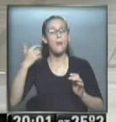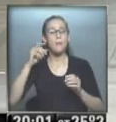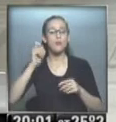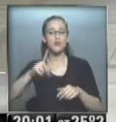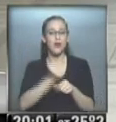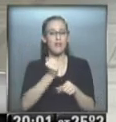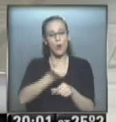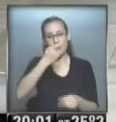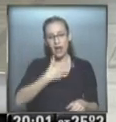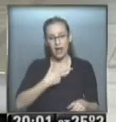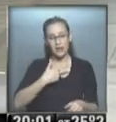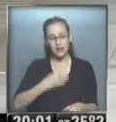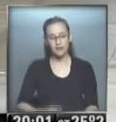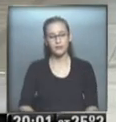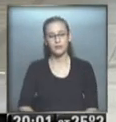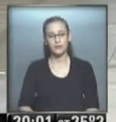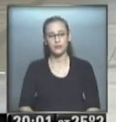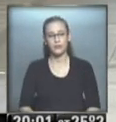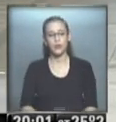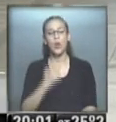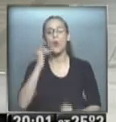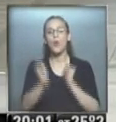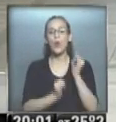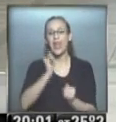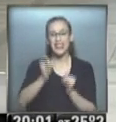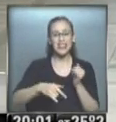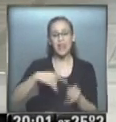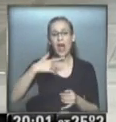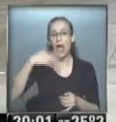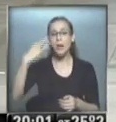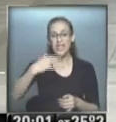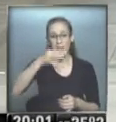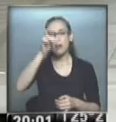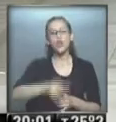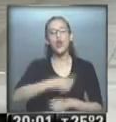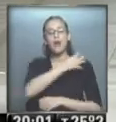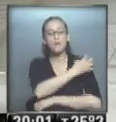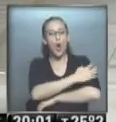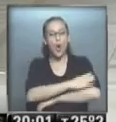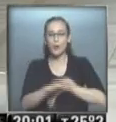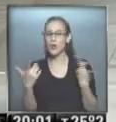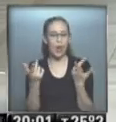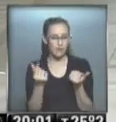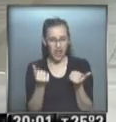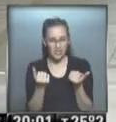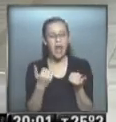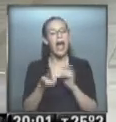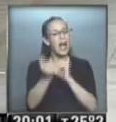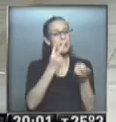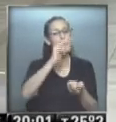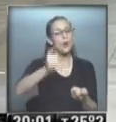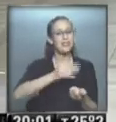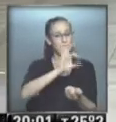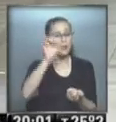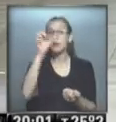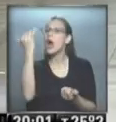pasado la justicia porteña habilitó la suba y solicitó el establecimiento de una tarifa especial para personas con pocos recursos. Subterráneos de Buenos